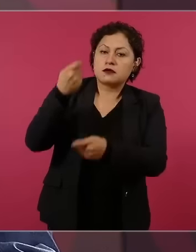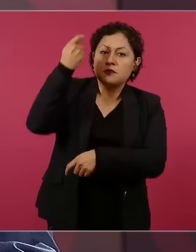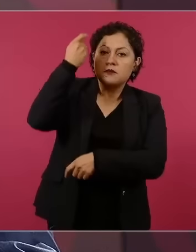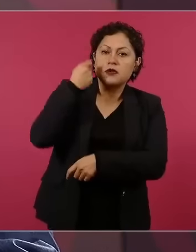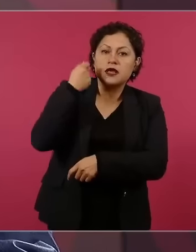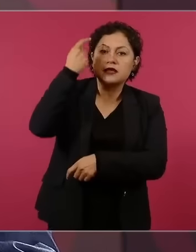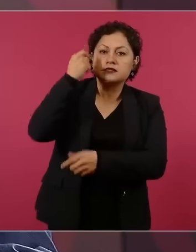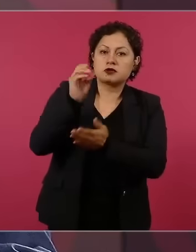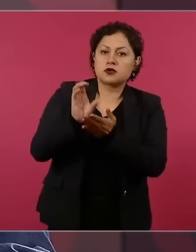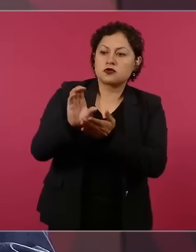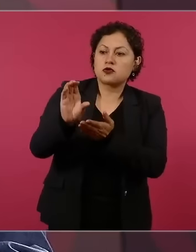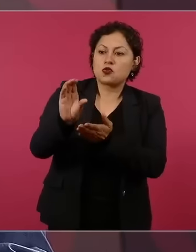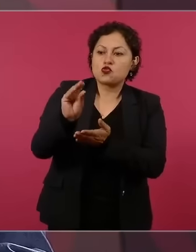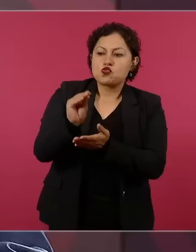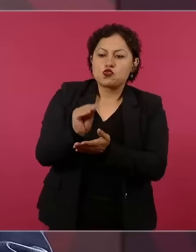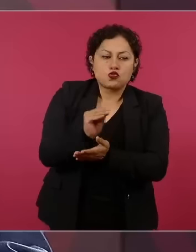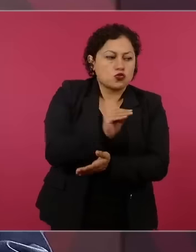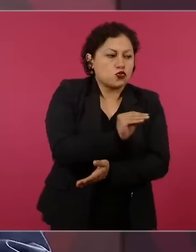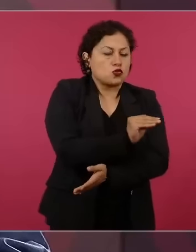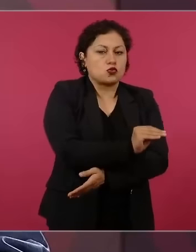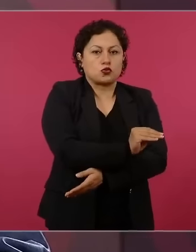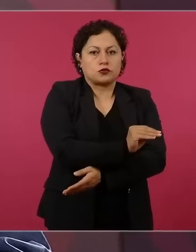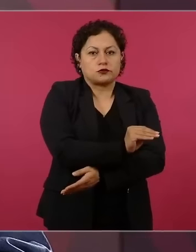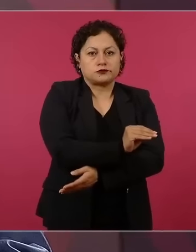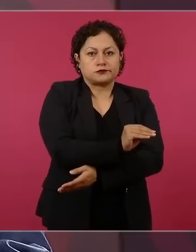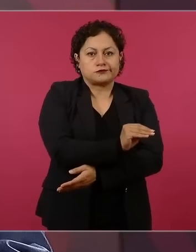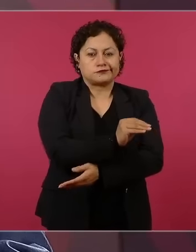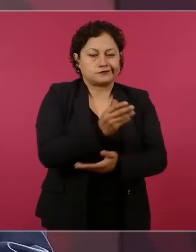lo van a explicar ahora,